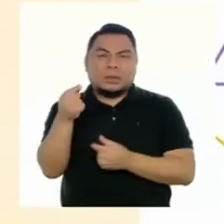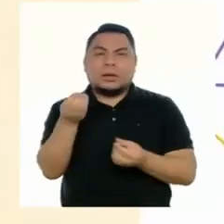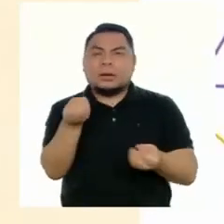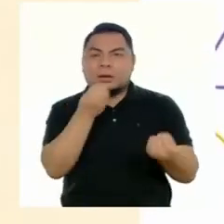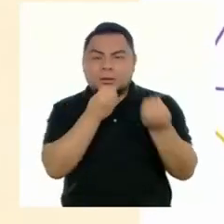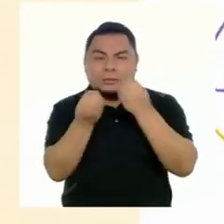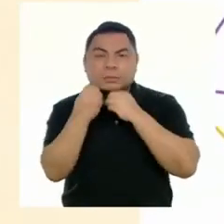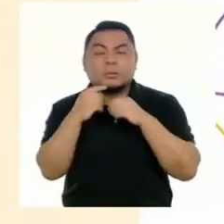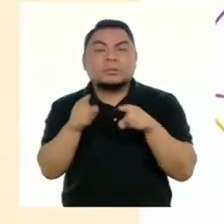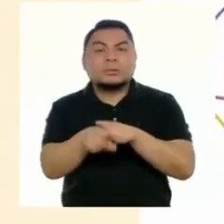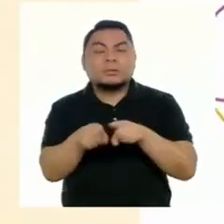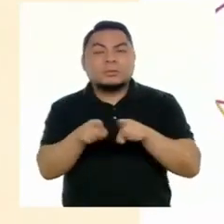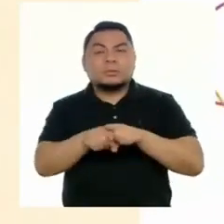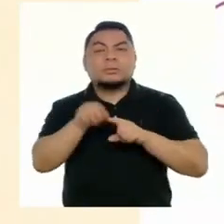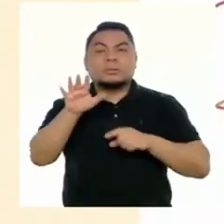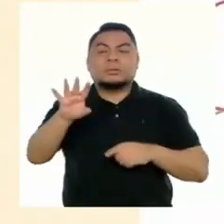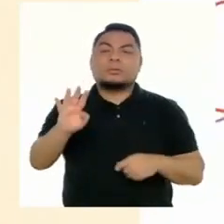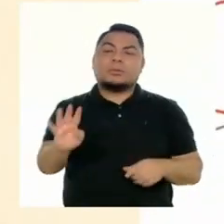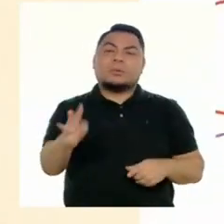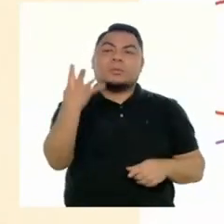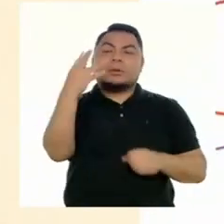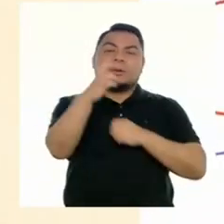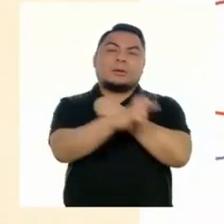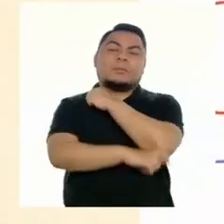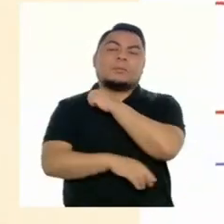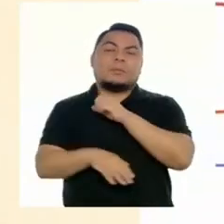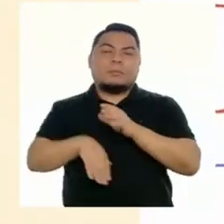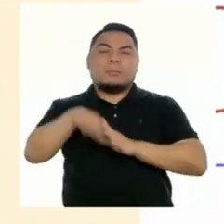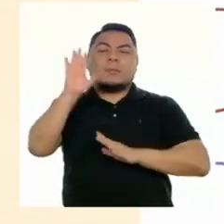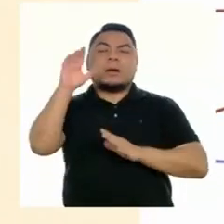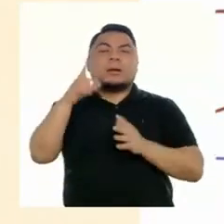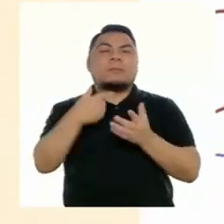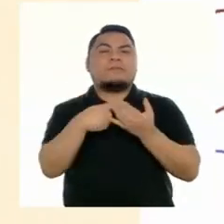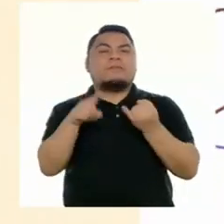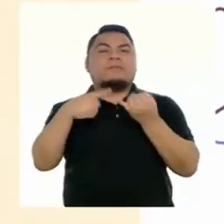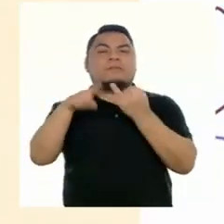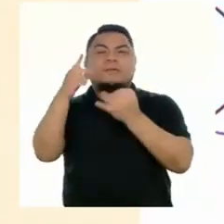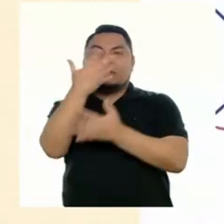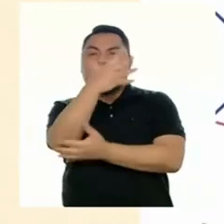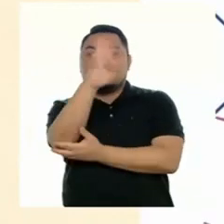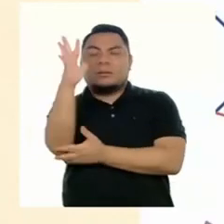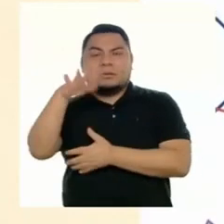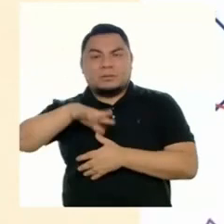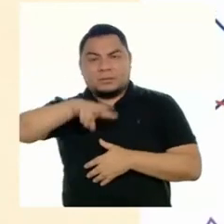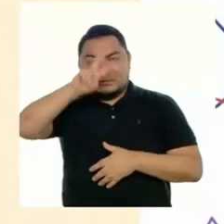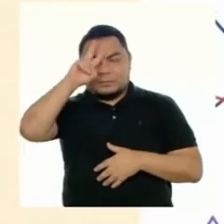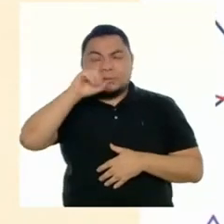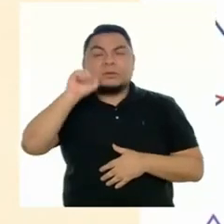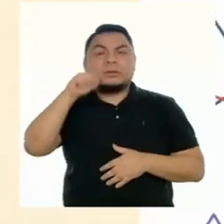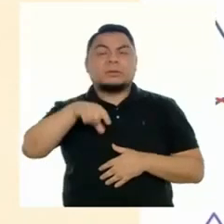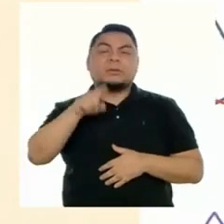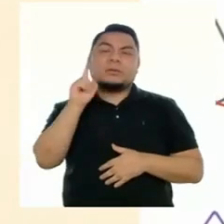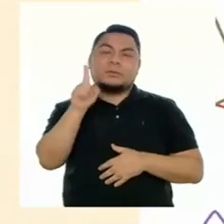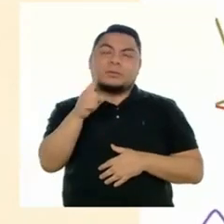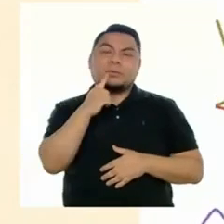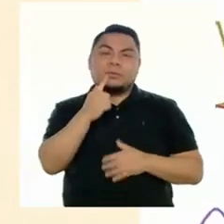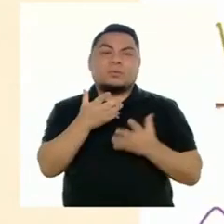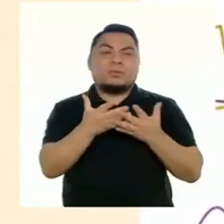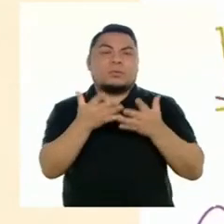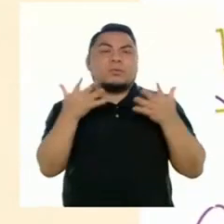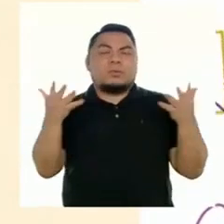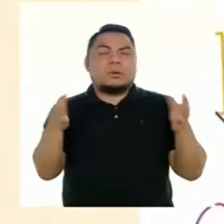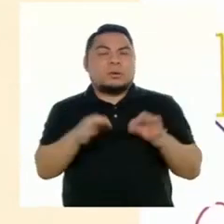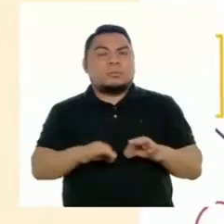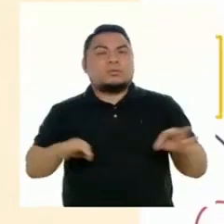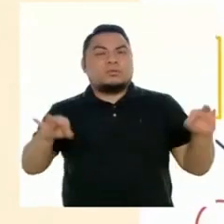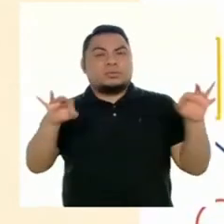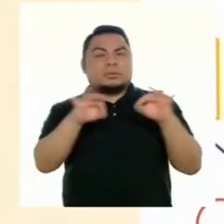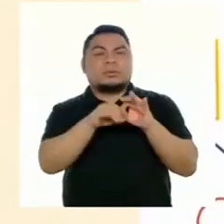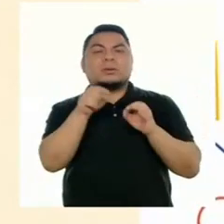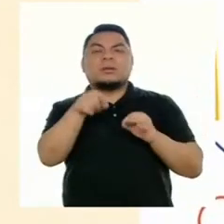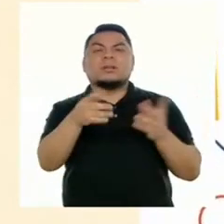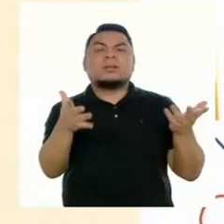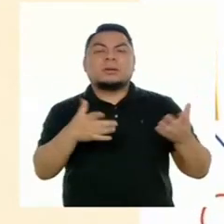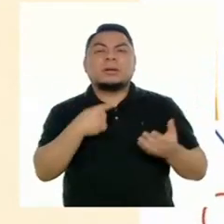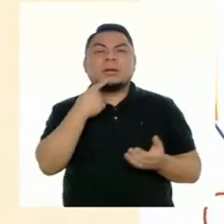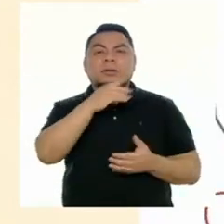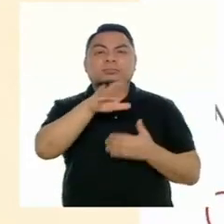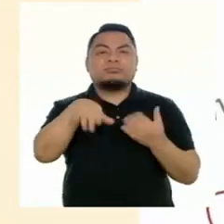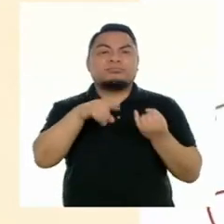gastronomía, sino también por ser el cuarto país con mayor biodiversidad del planeta. Una de las fuentes de riqueza más importantes es